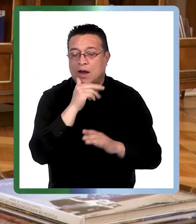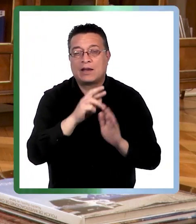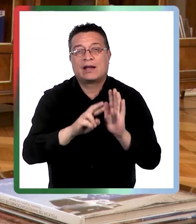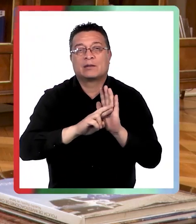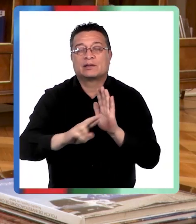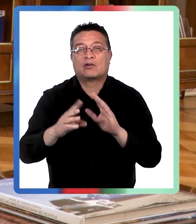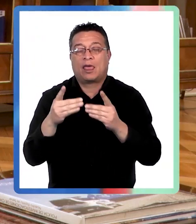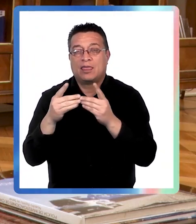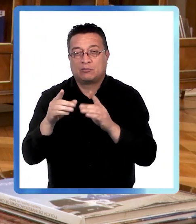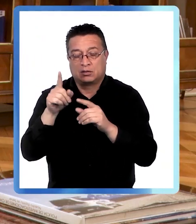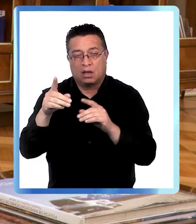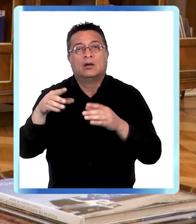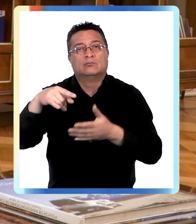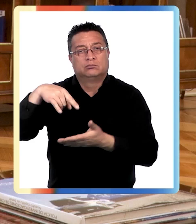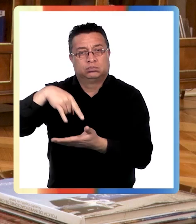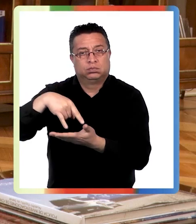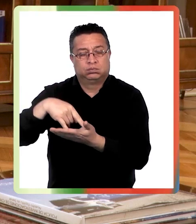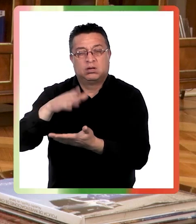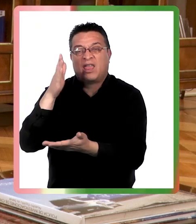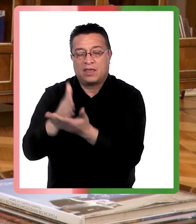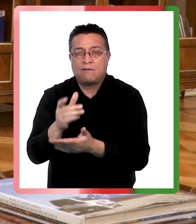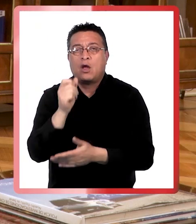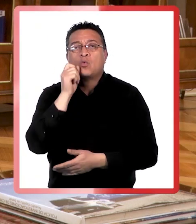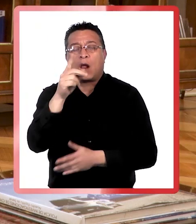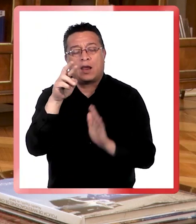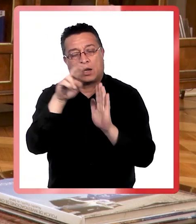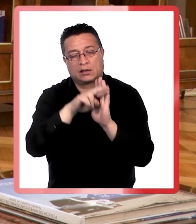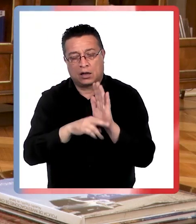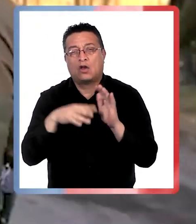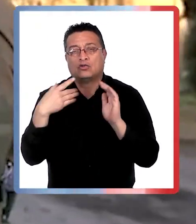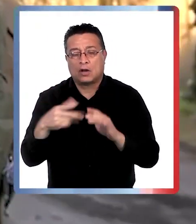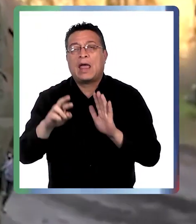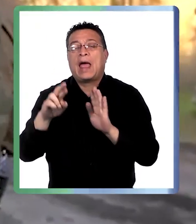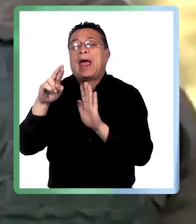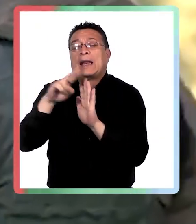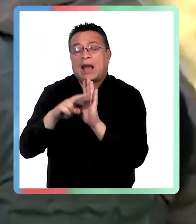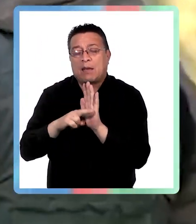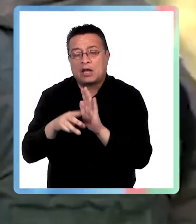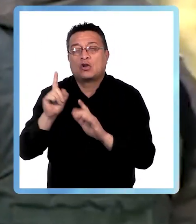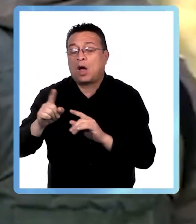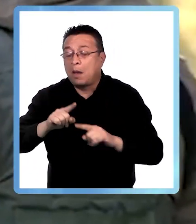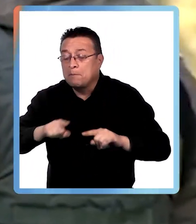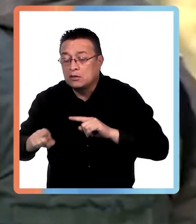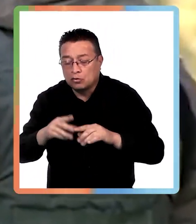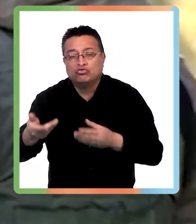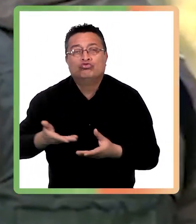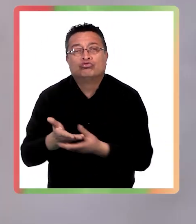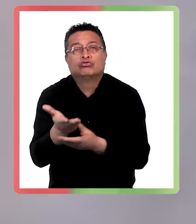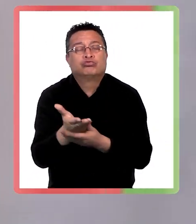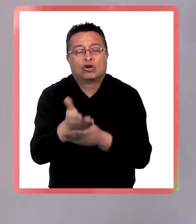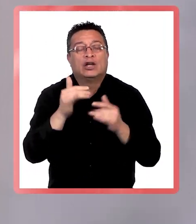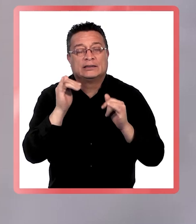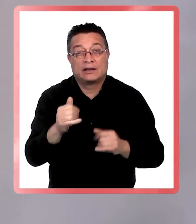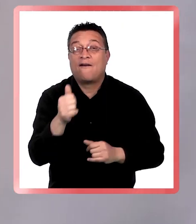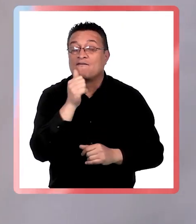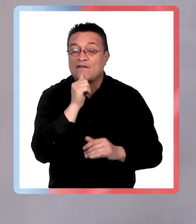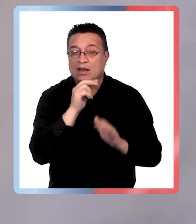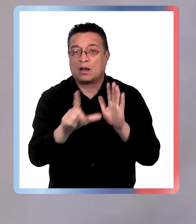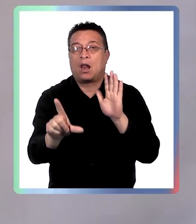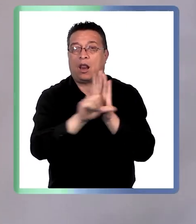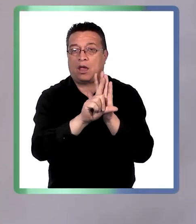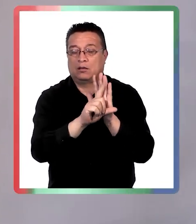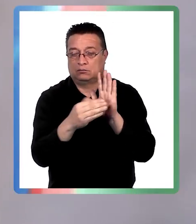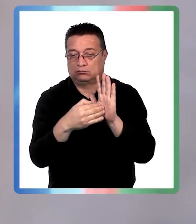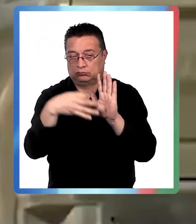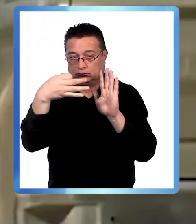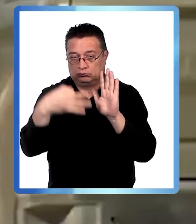representación democrática que es el Parlamento cuál debe ser esas reglas. Se han dictado por vía reglamentaria, una decisión administrativa, ahora van a tener un rango